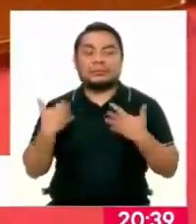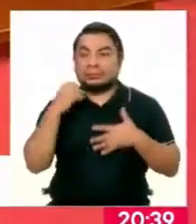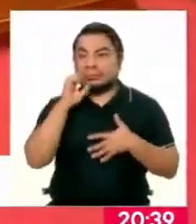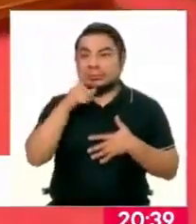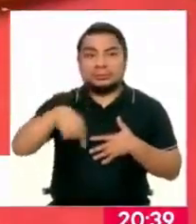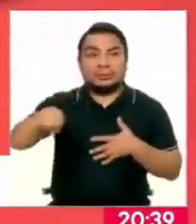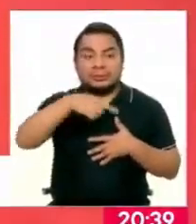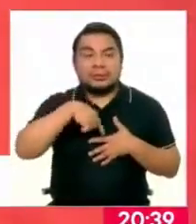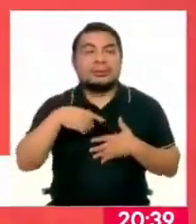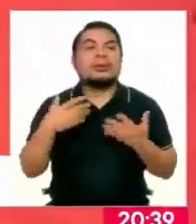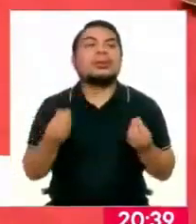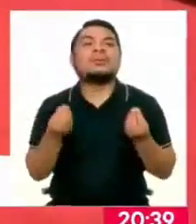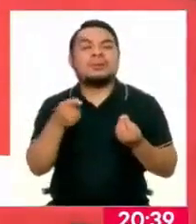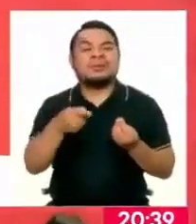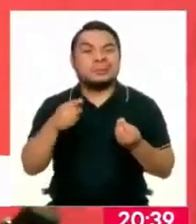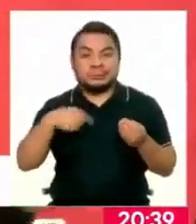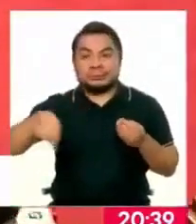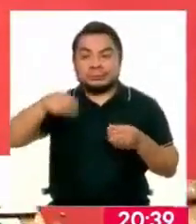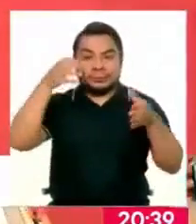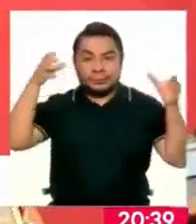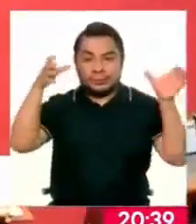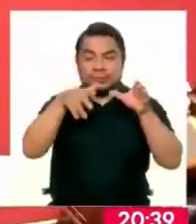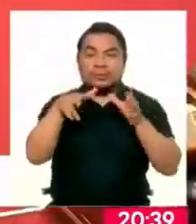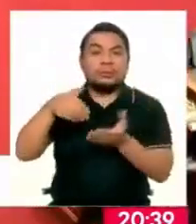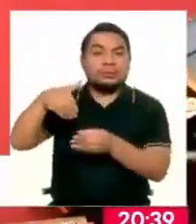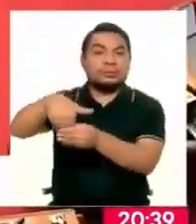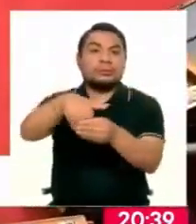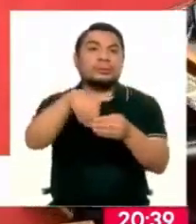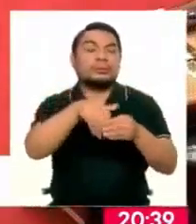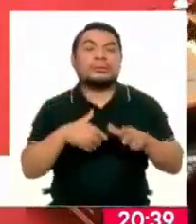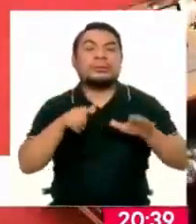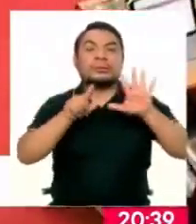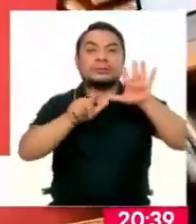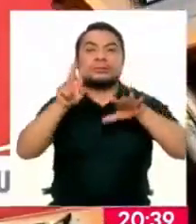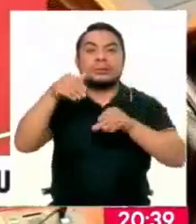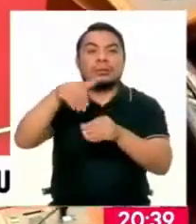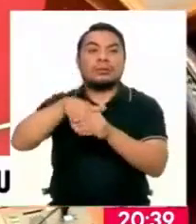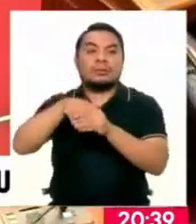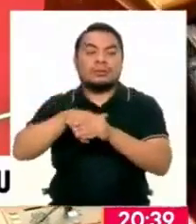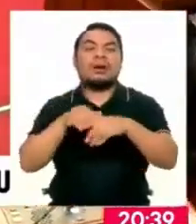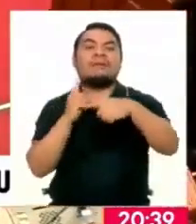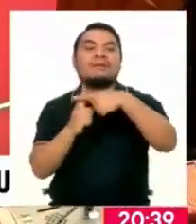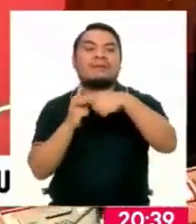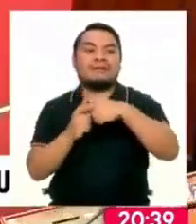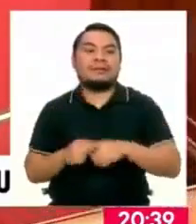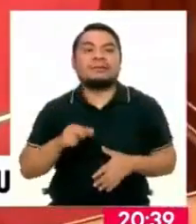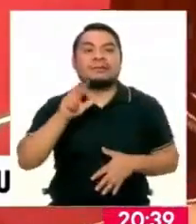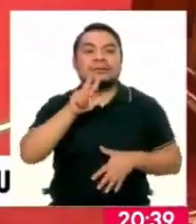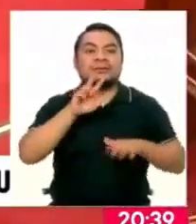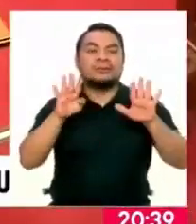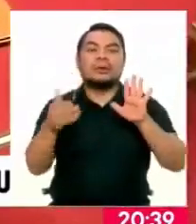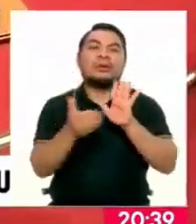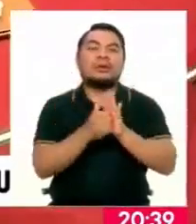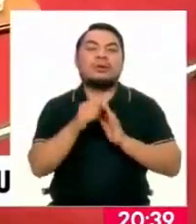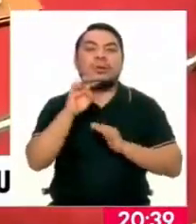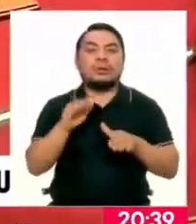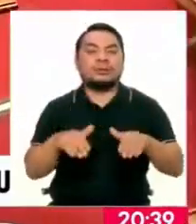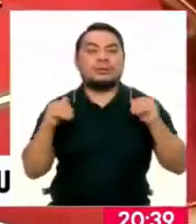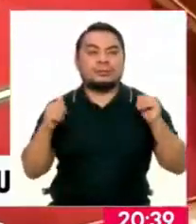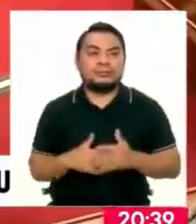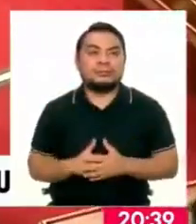nuestros amigos televidentes es que la representación nacional, por 72 votos a favor, 39 en contra y 4